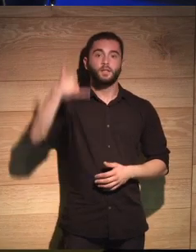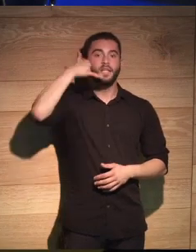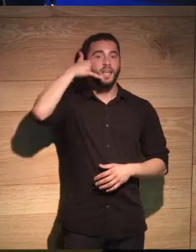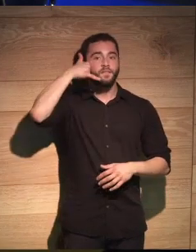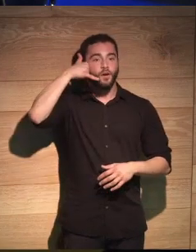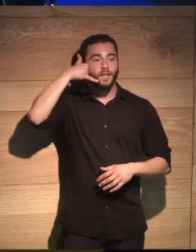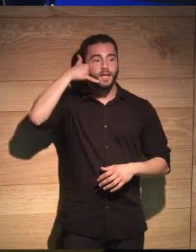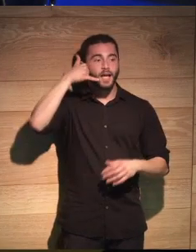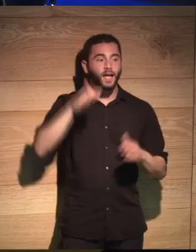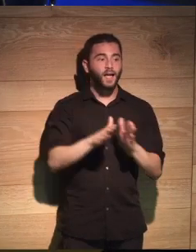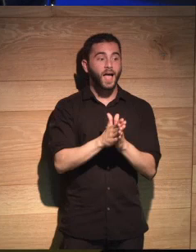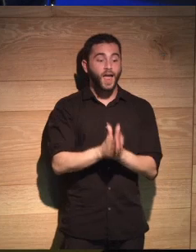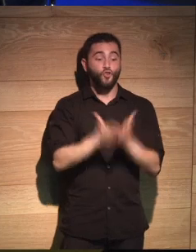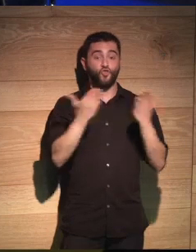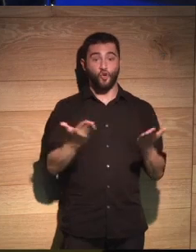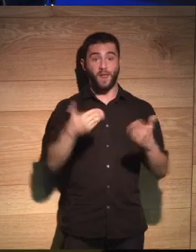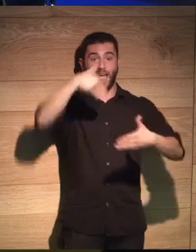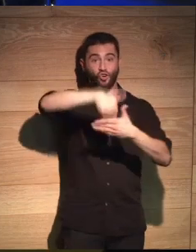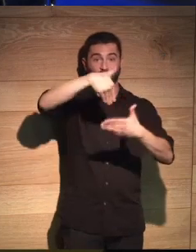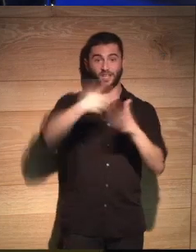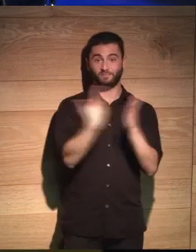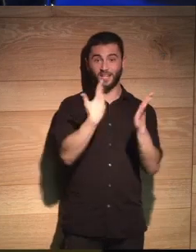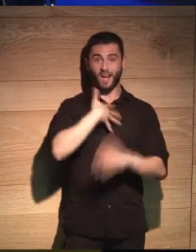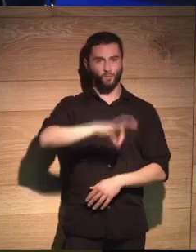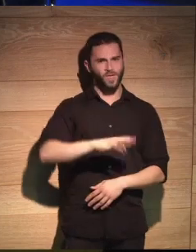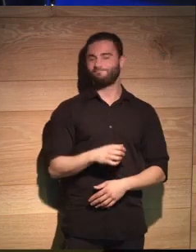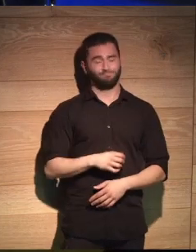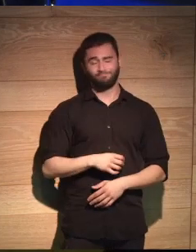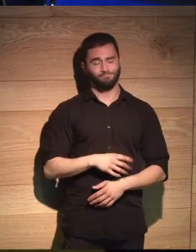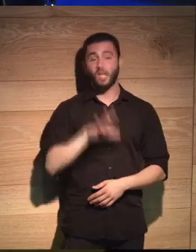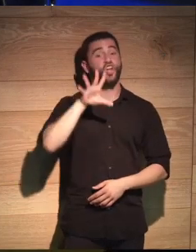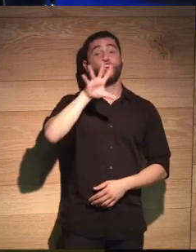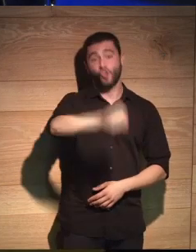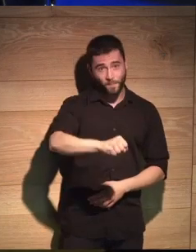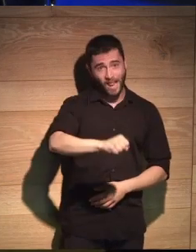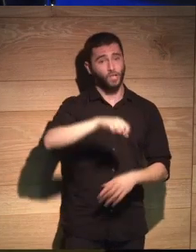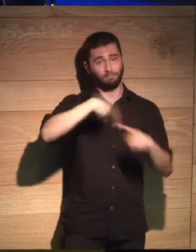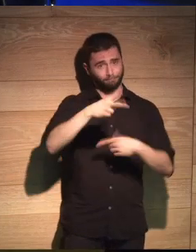No, hay que leerlo. Hay que comprarlo y hay que leerlo.